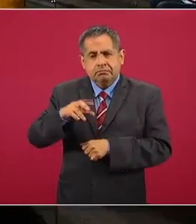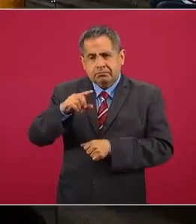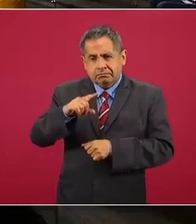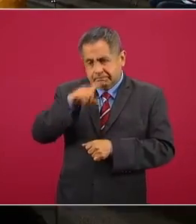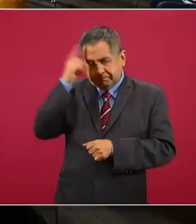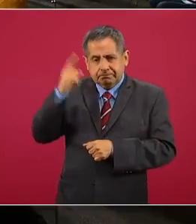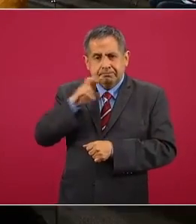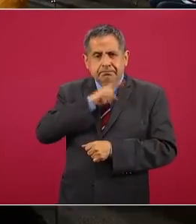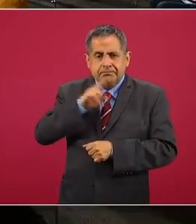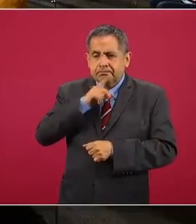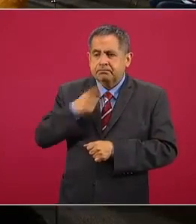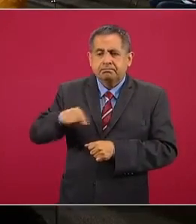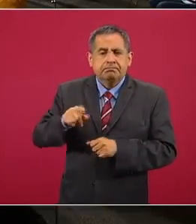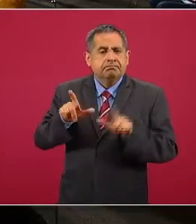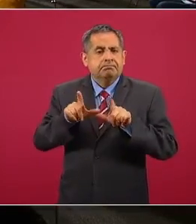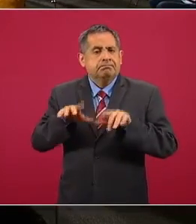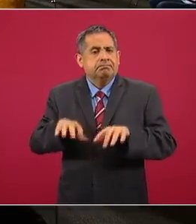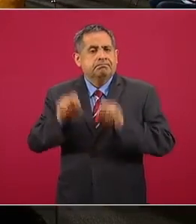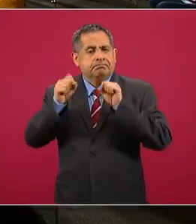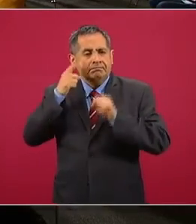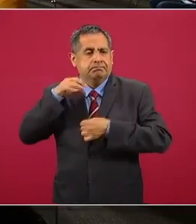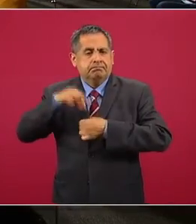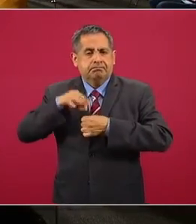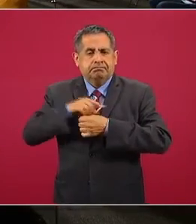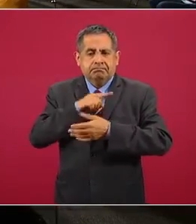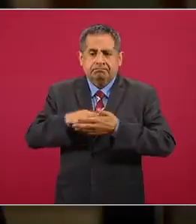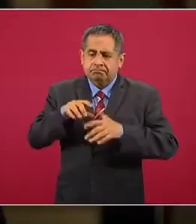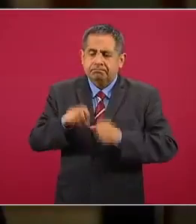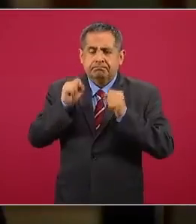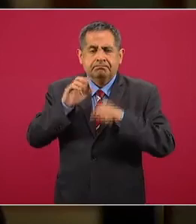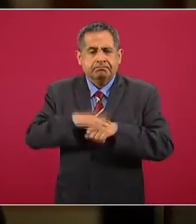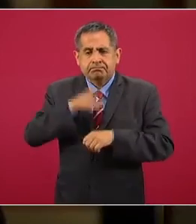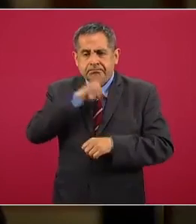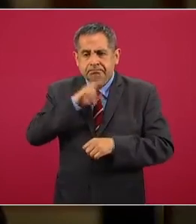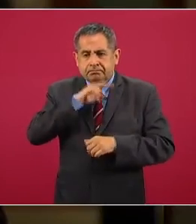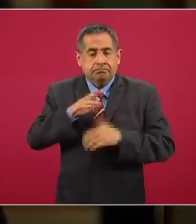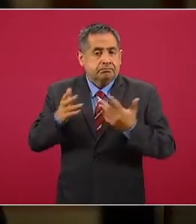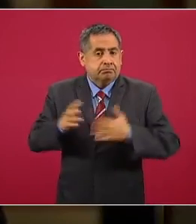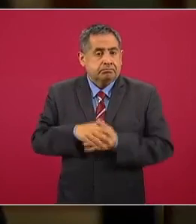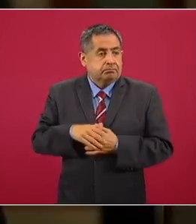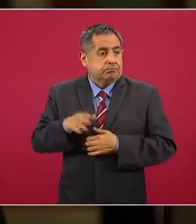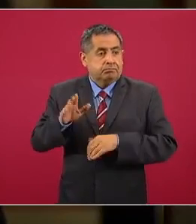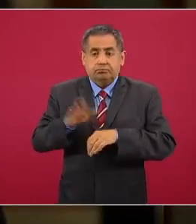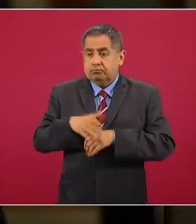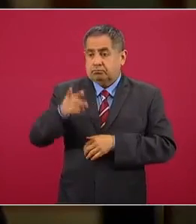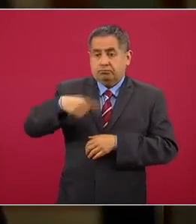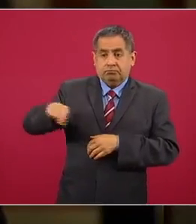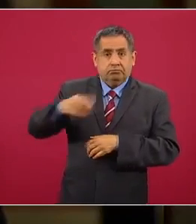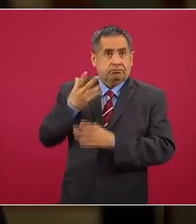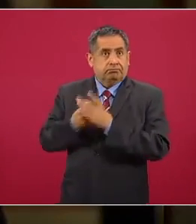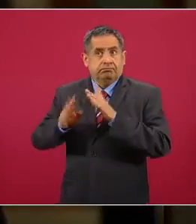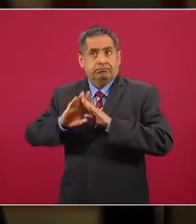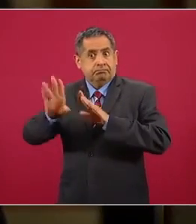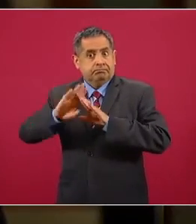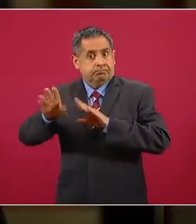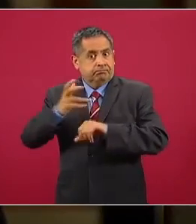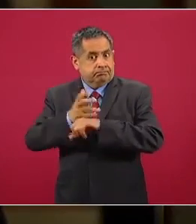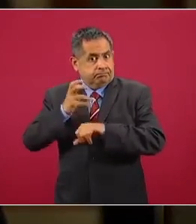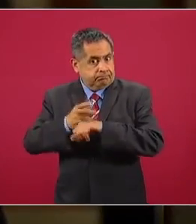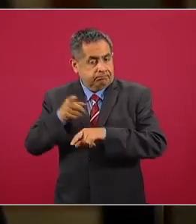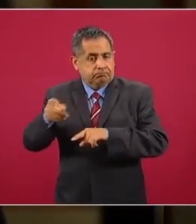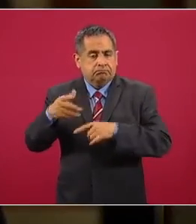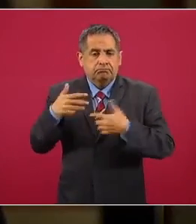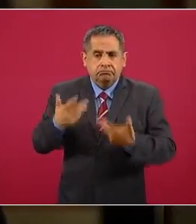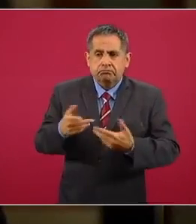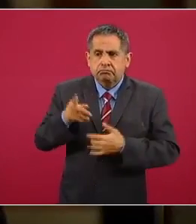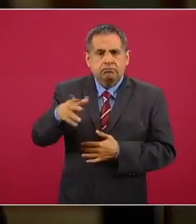que obtengamos nuestras credenciales para votar, ya que los héroes vivientes en Estados Unidos se